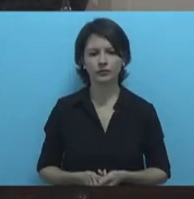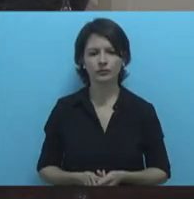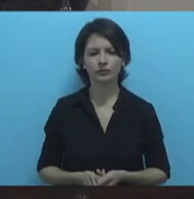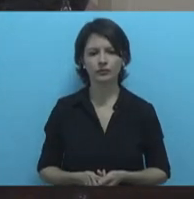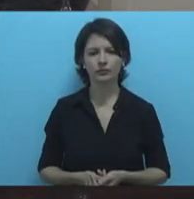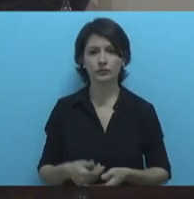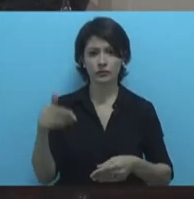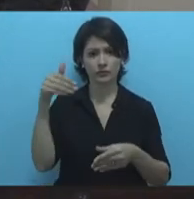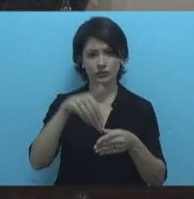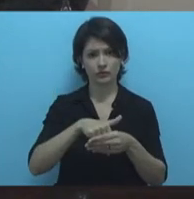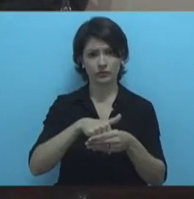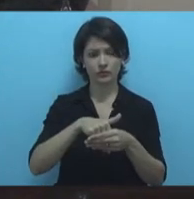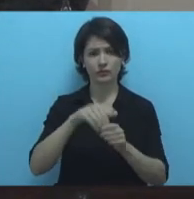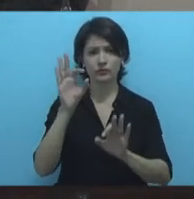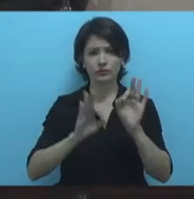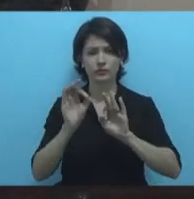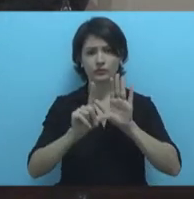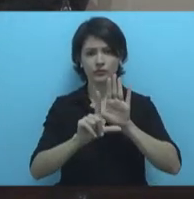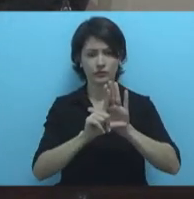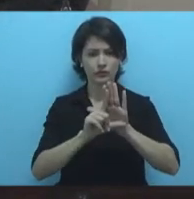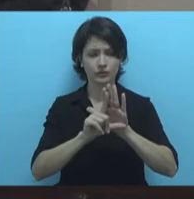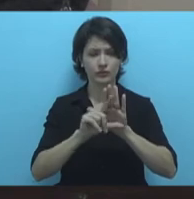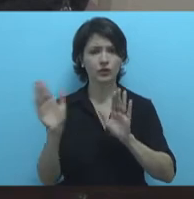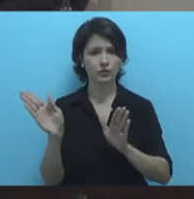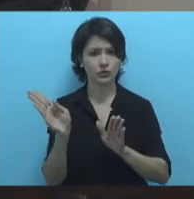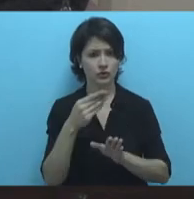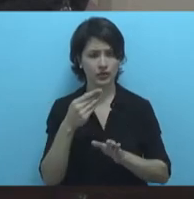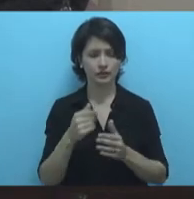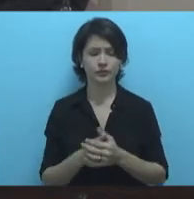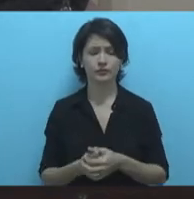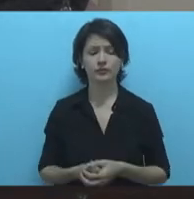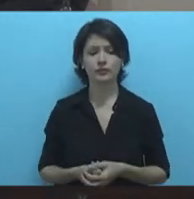ponemos a consideración el proyecto de ley en general